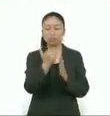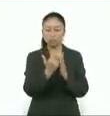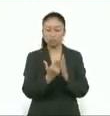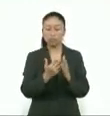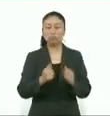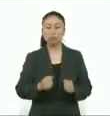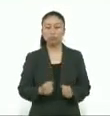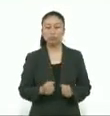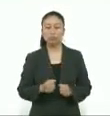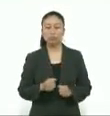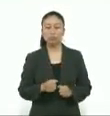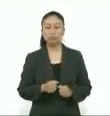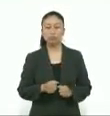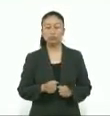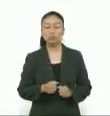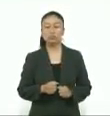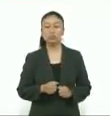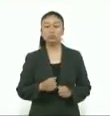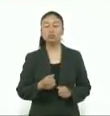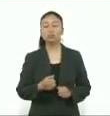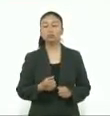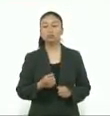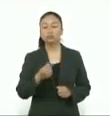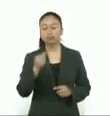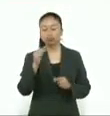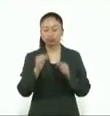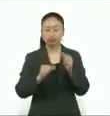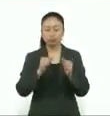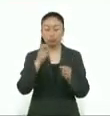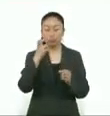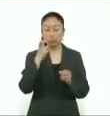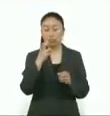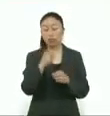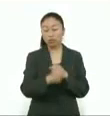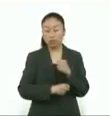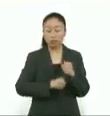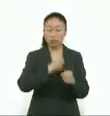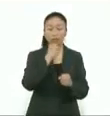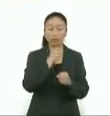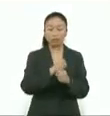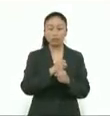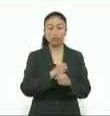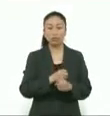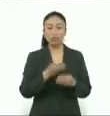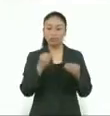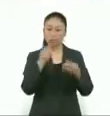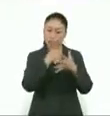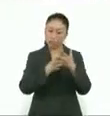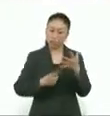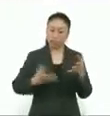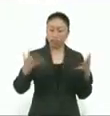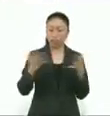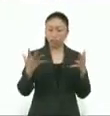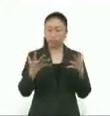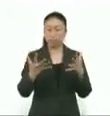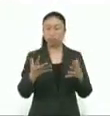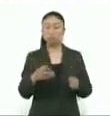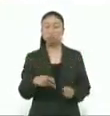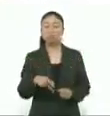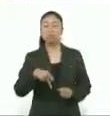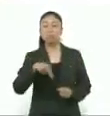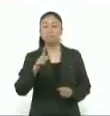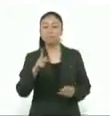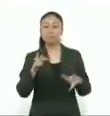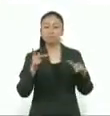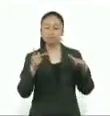En muy pocos años, esta cuarta transformación ha logrado mucho, pero la gente espera y